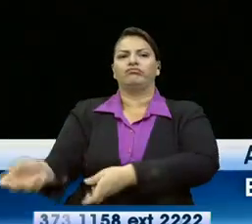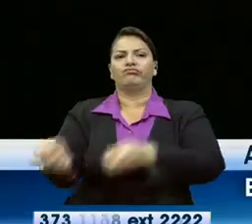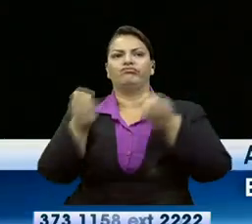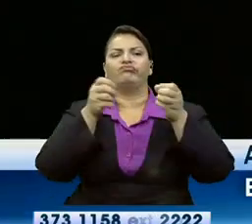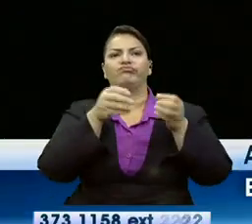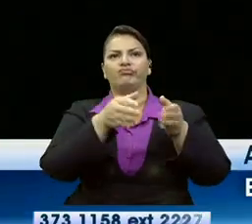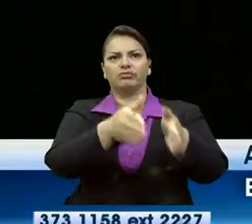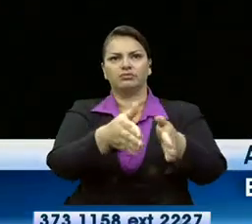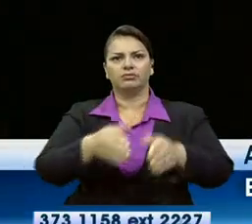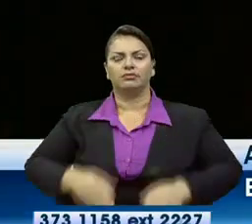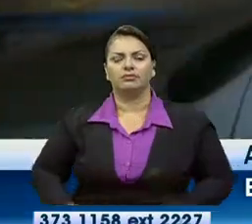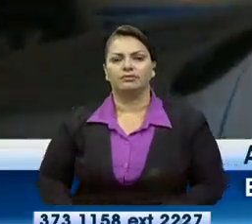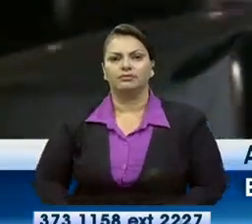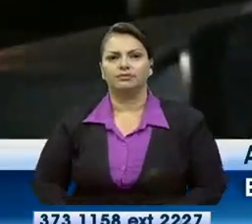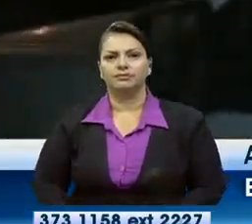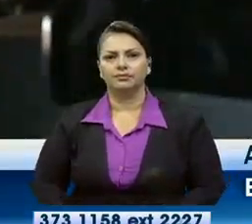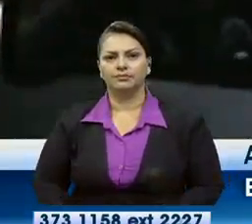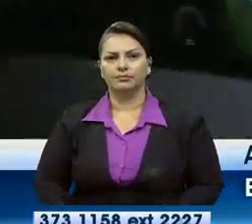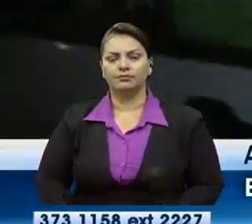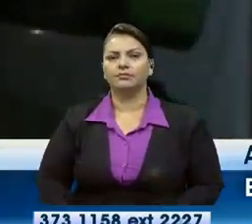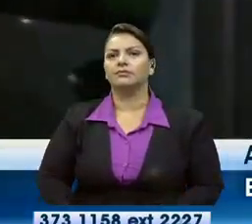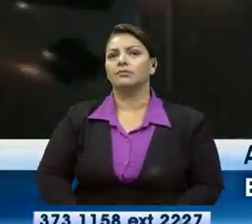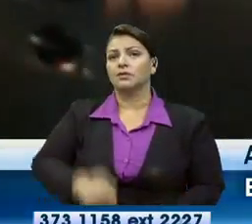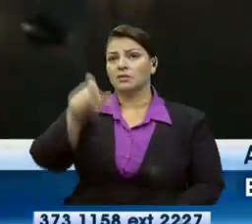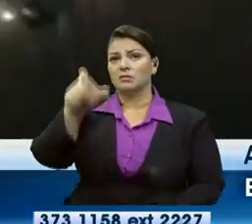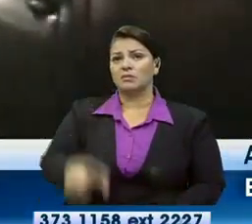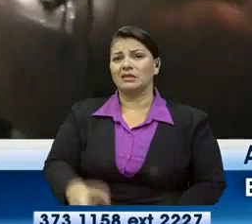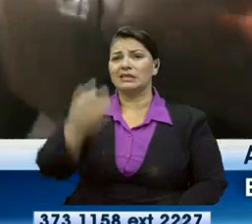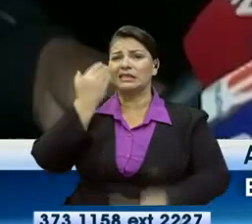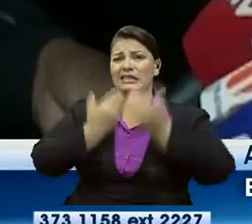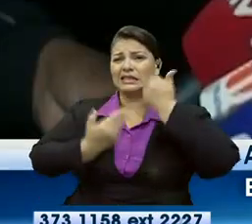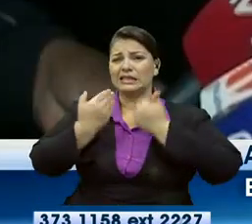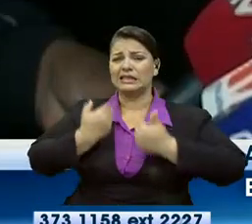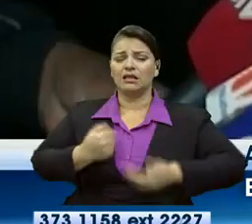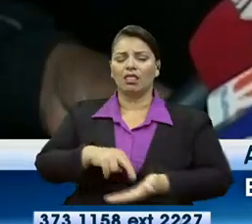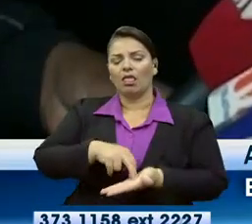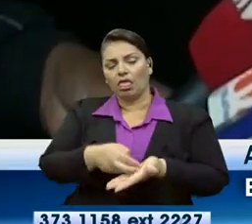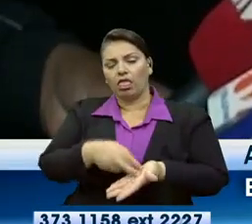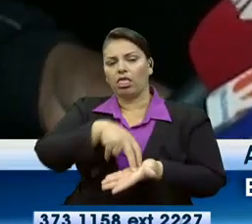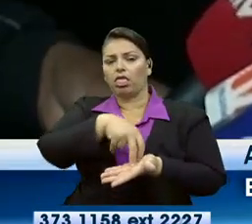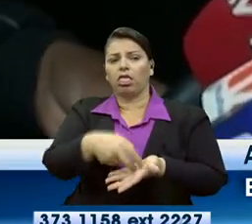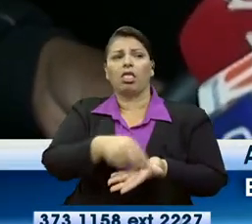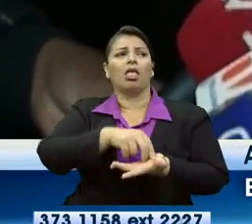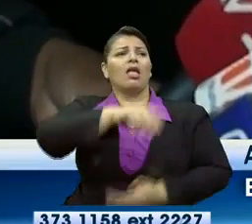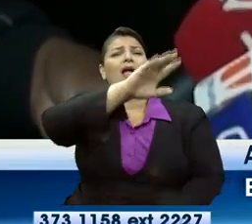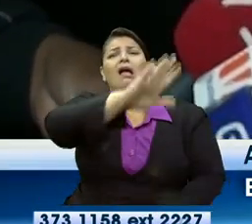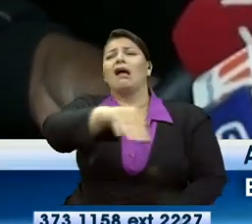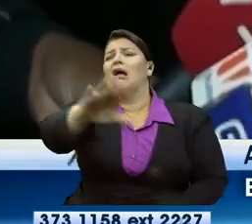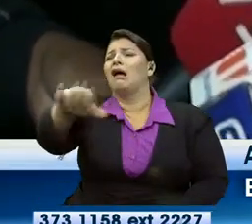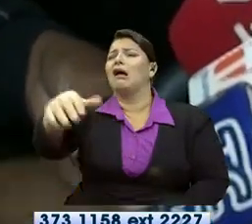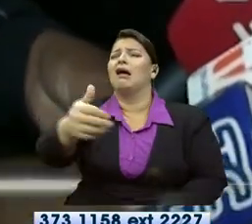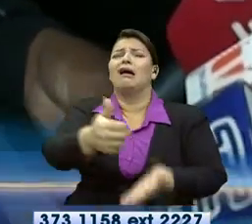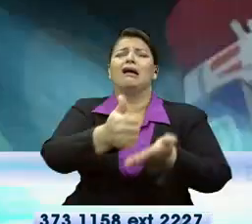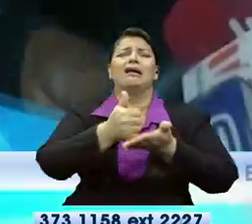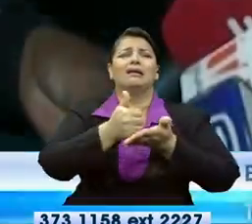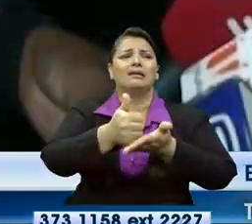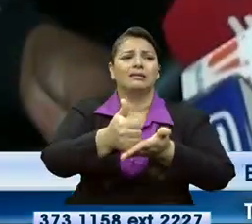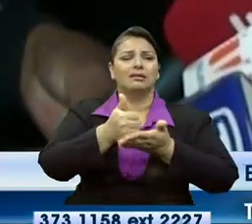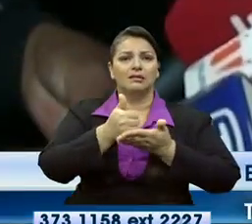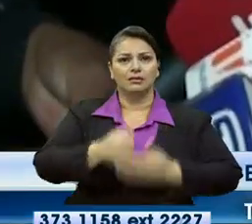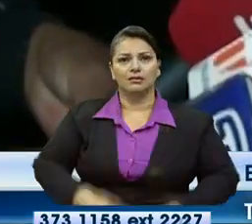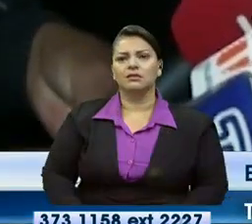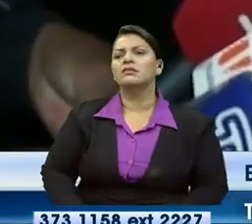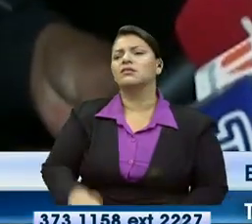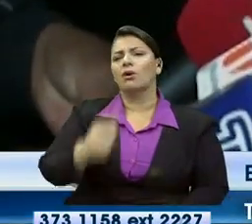herida sería quien salió a la vía a pedir auxilio. Lo que pasa, y a ciencia cierta, el quién sabe, es el muchacho quien